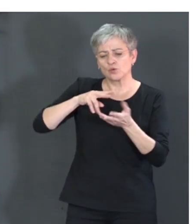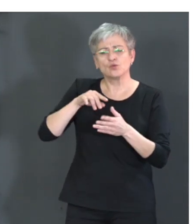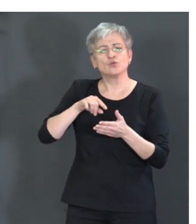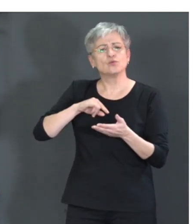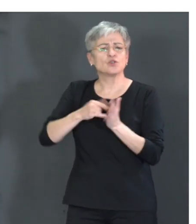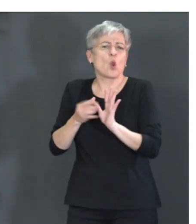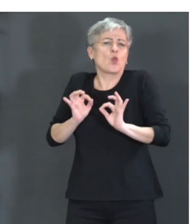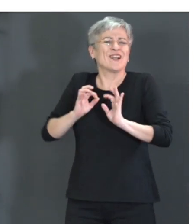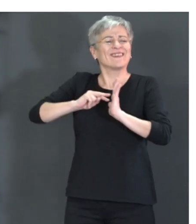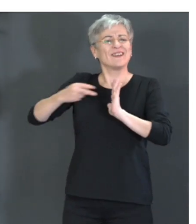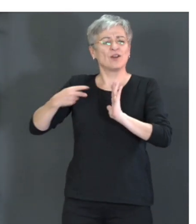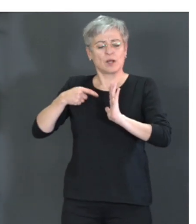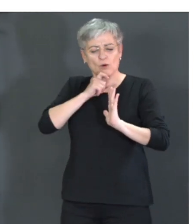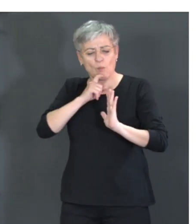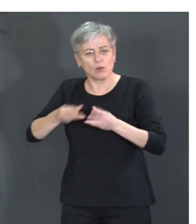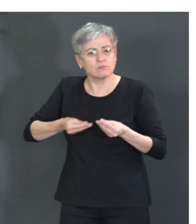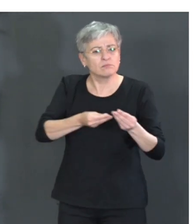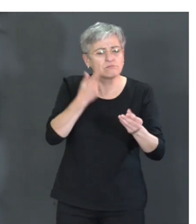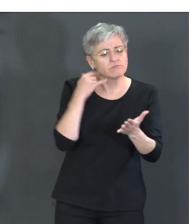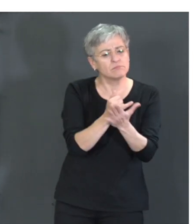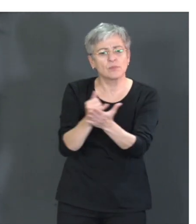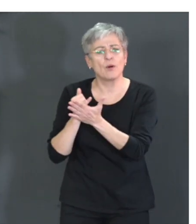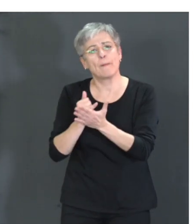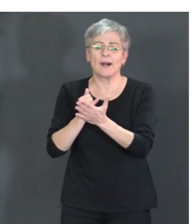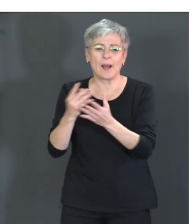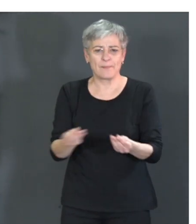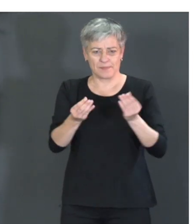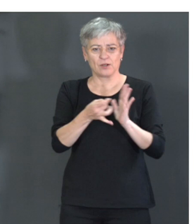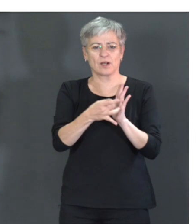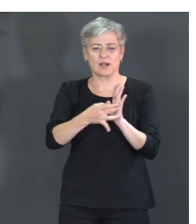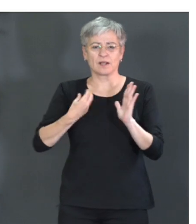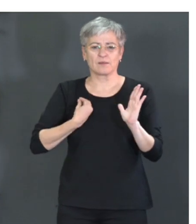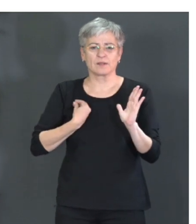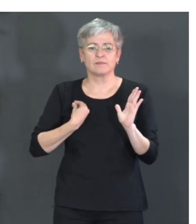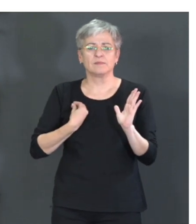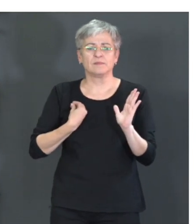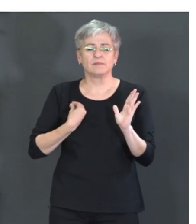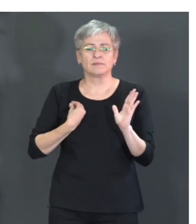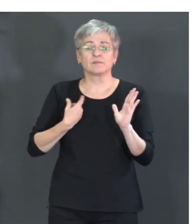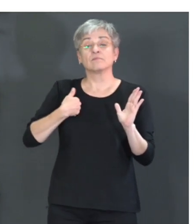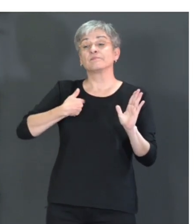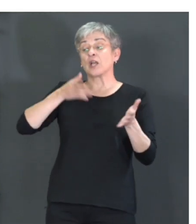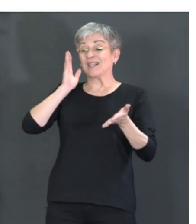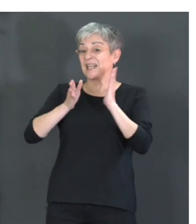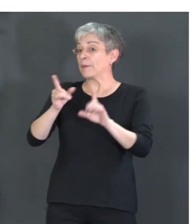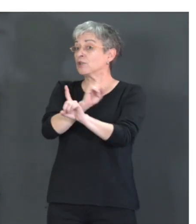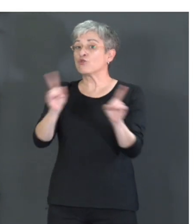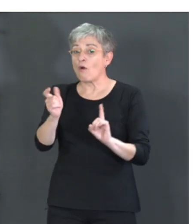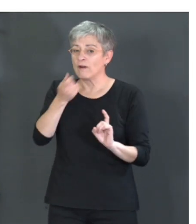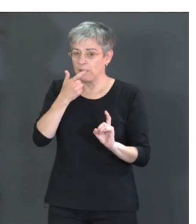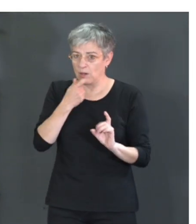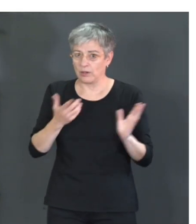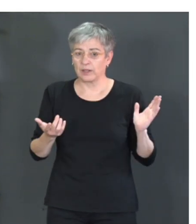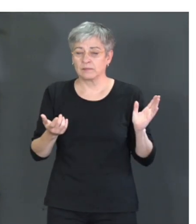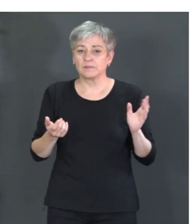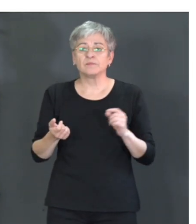tecnológicas que puedan mejorar la calidad de vida. Hablo fundamentalmente de terapias no farmacológicas, pero no nos